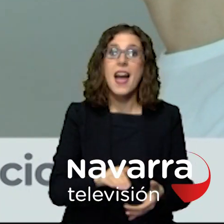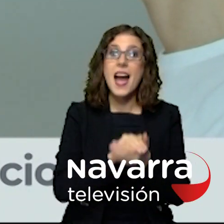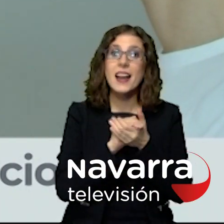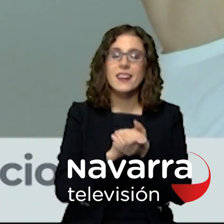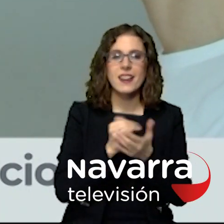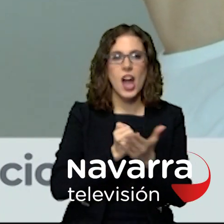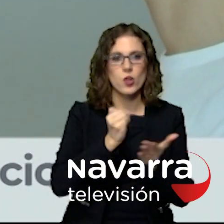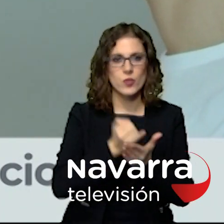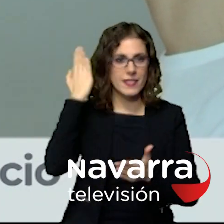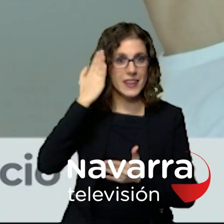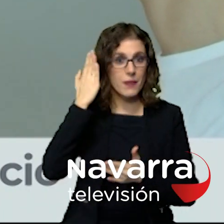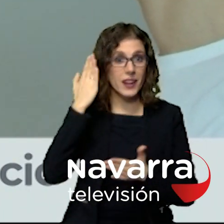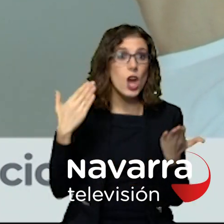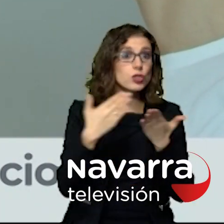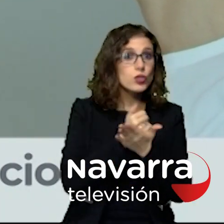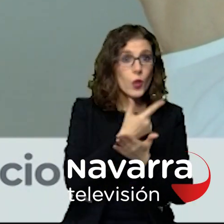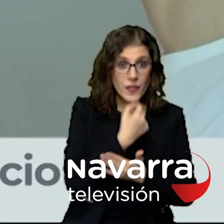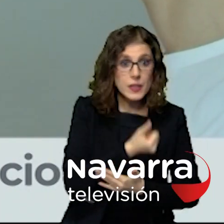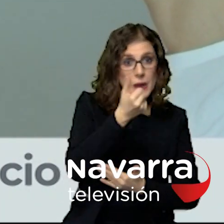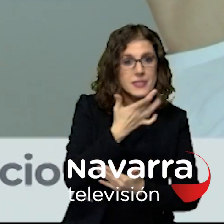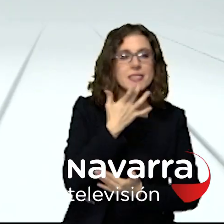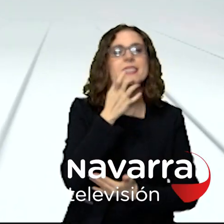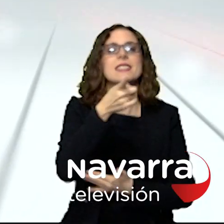Navarra. Todo es más fácil si estás cerca.